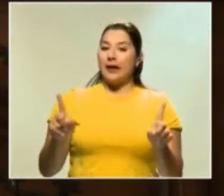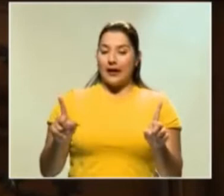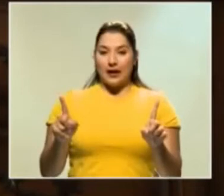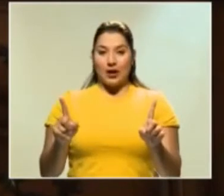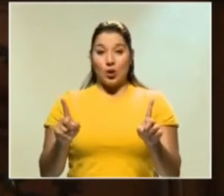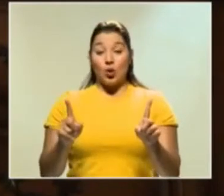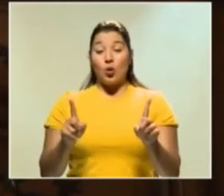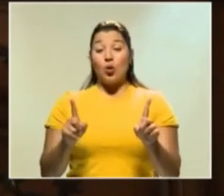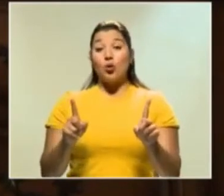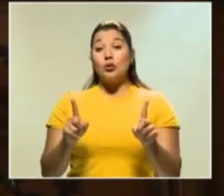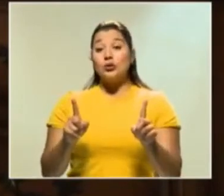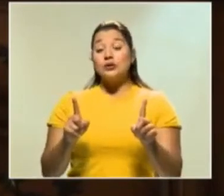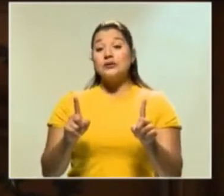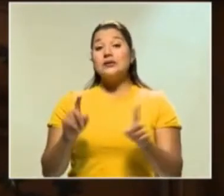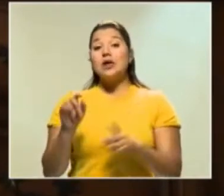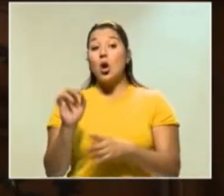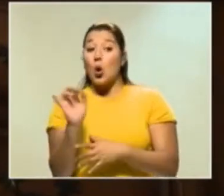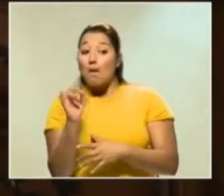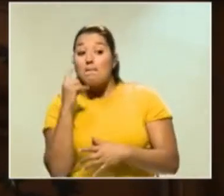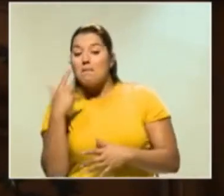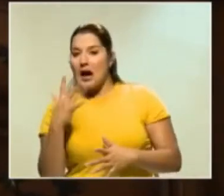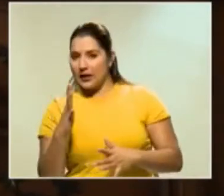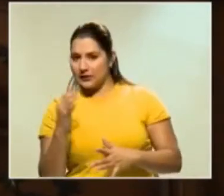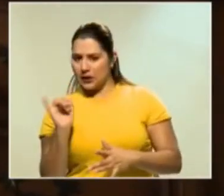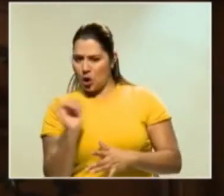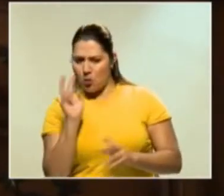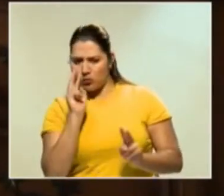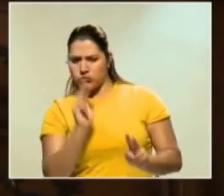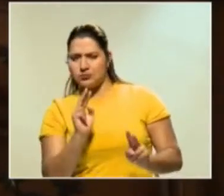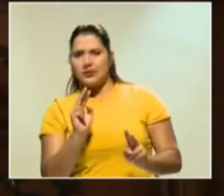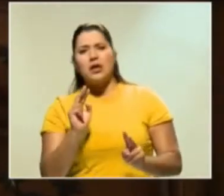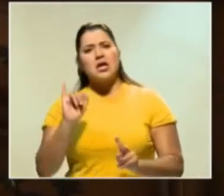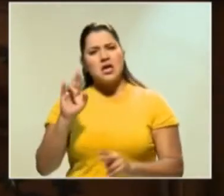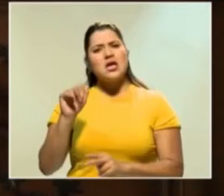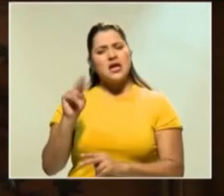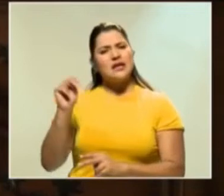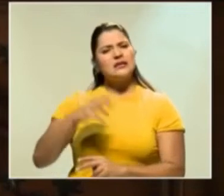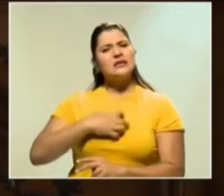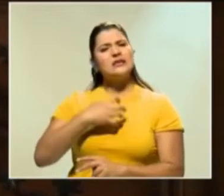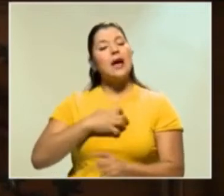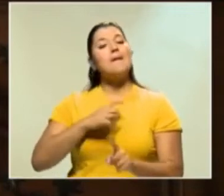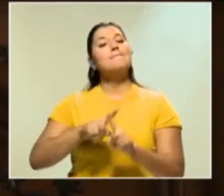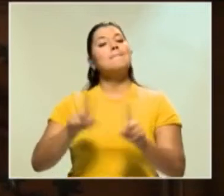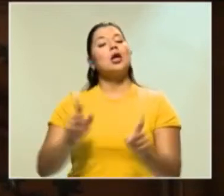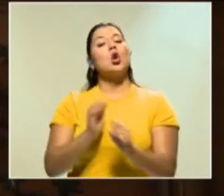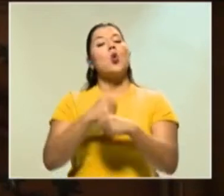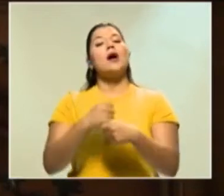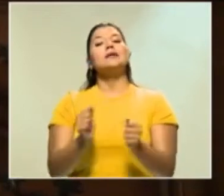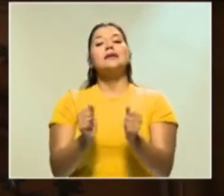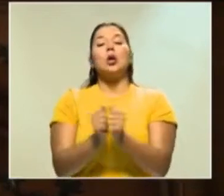es posible percibir, lo está haciendo con cierta parsimonia,